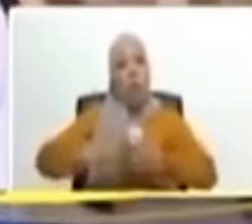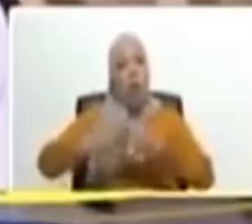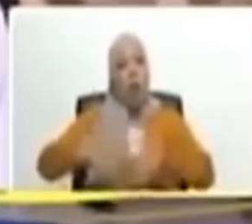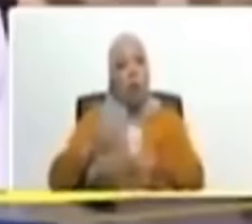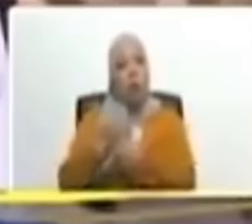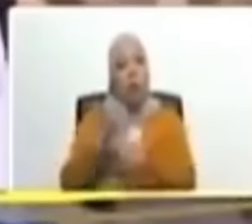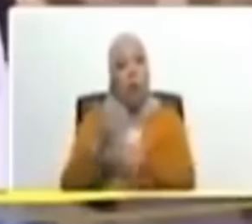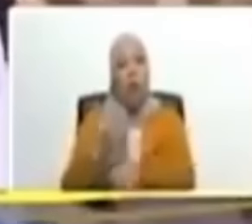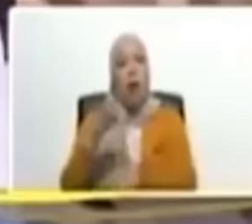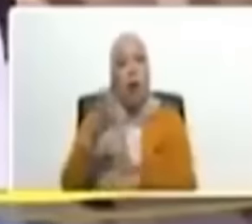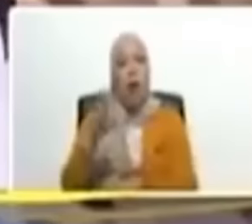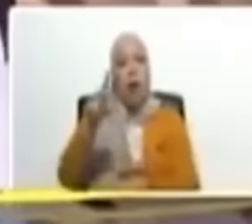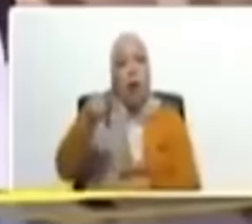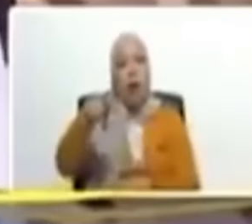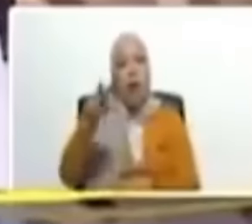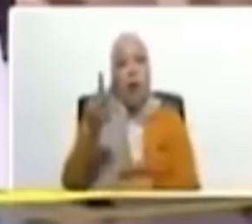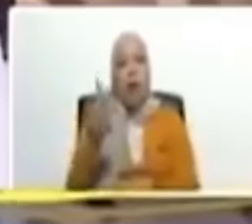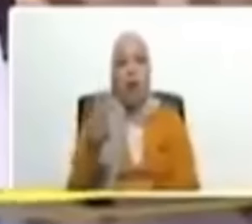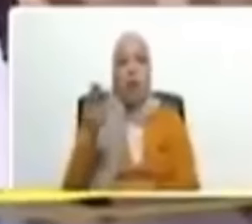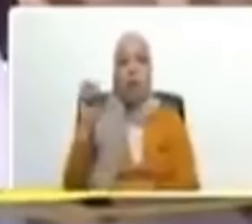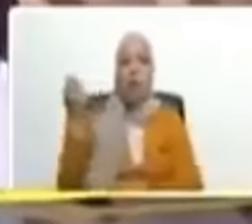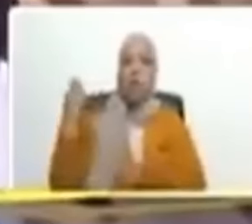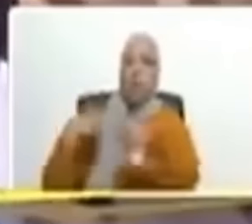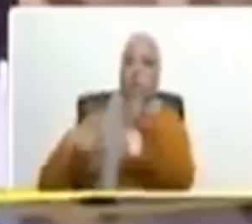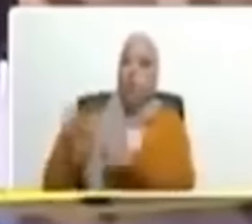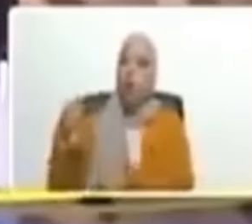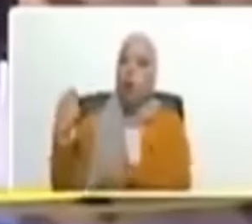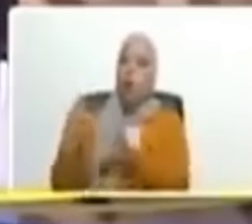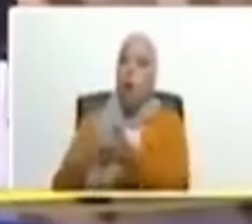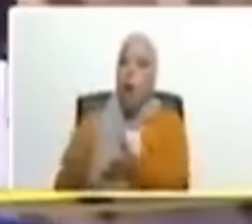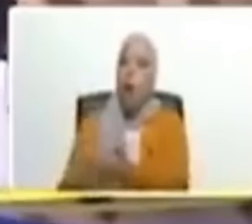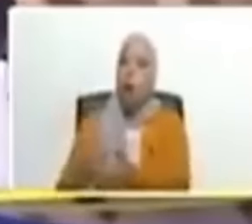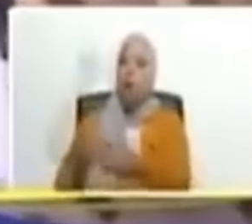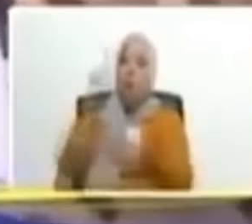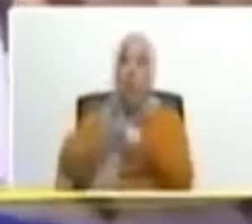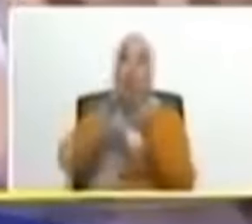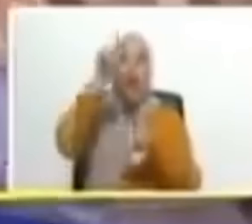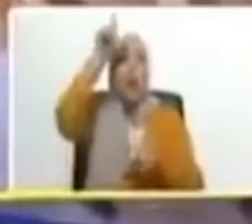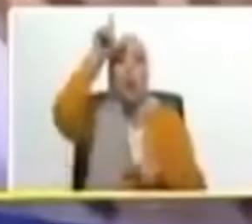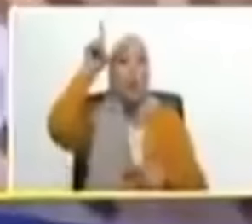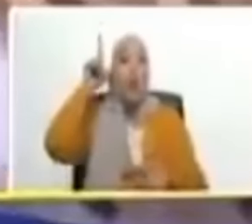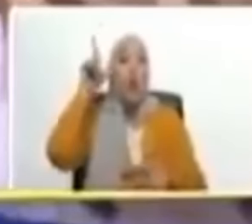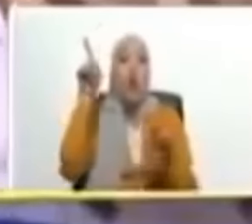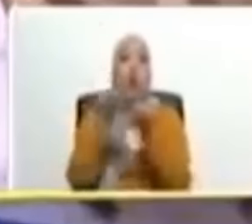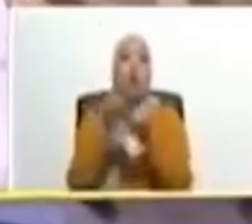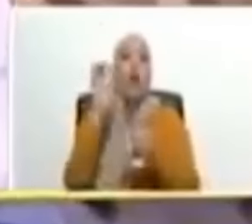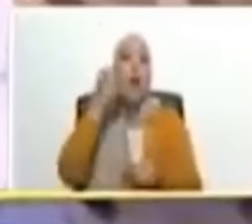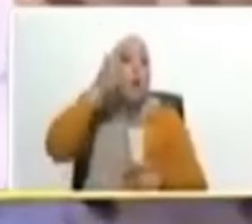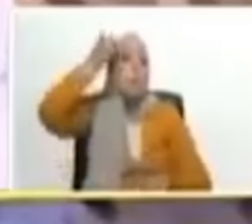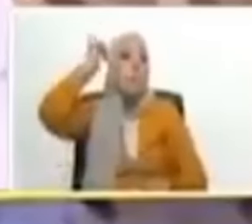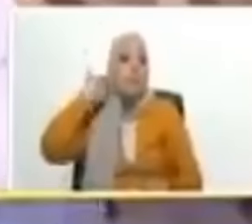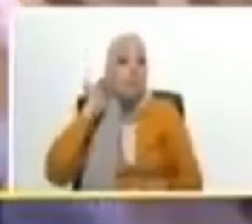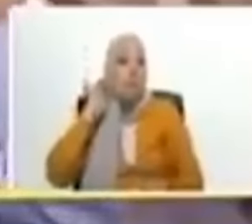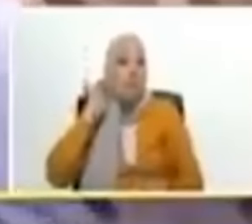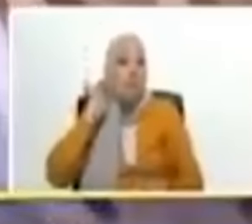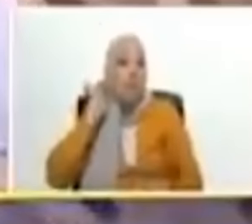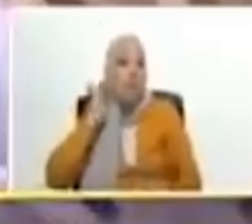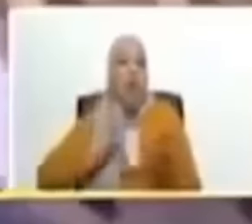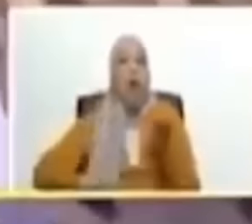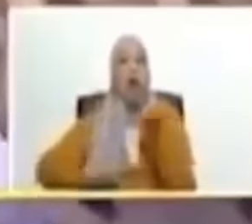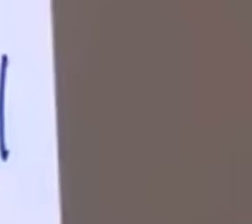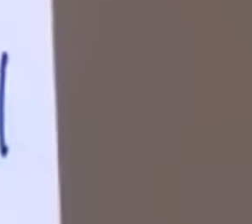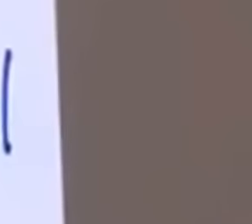la comunidad internacional pide unos comicios en condiciones que garanticen que los venezolanos puedan elegir a quien le dé la gana y no